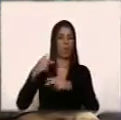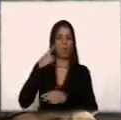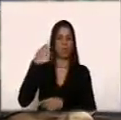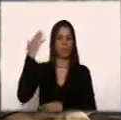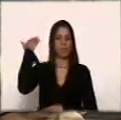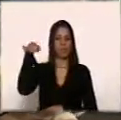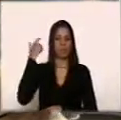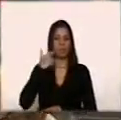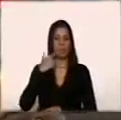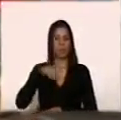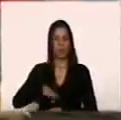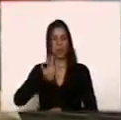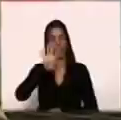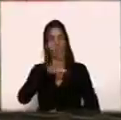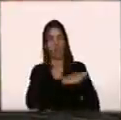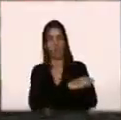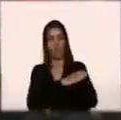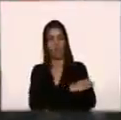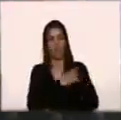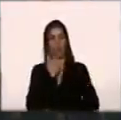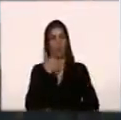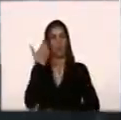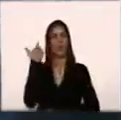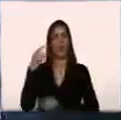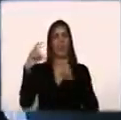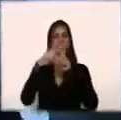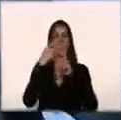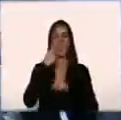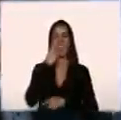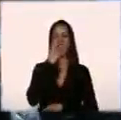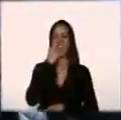oprobioso de la Cuarta República de Cocopellana.